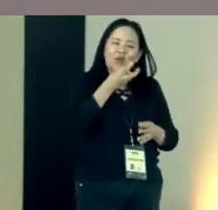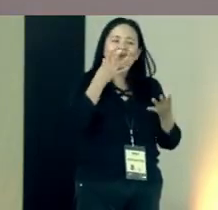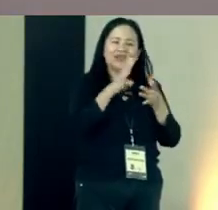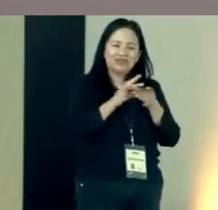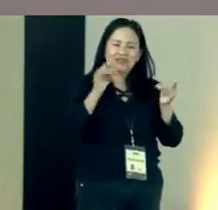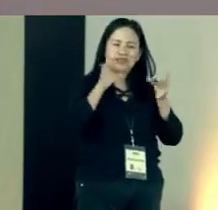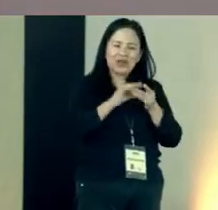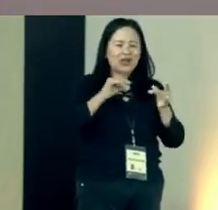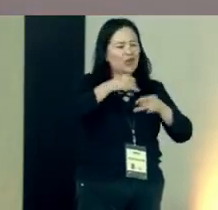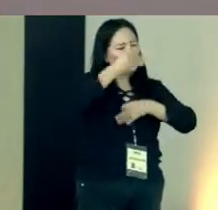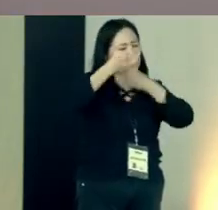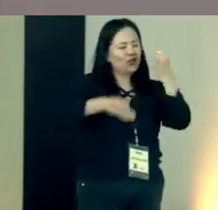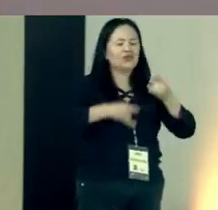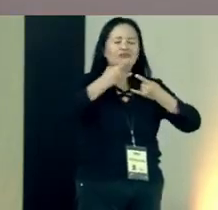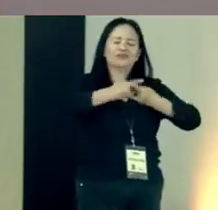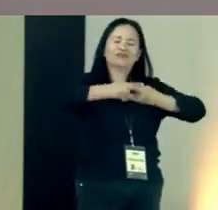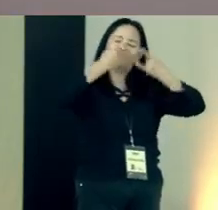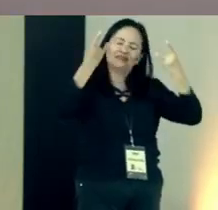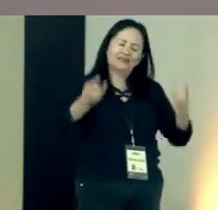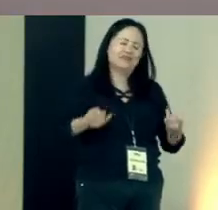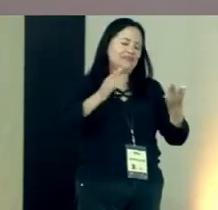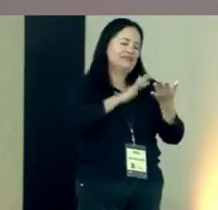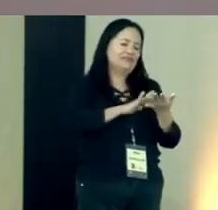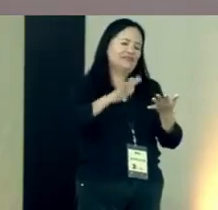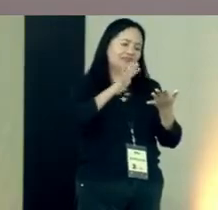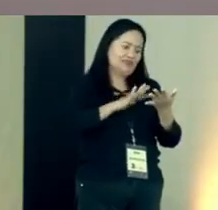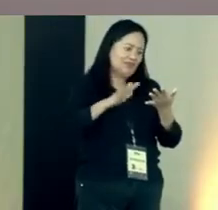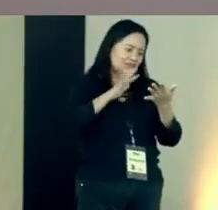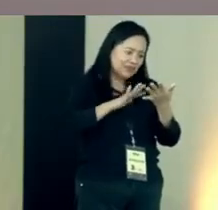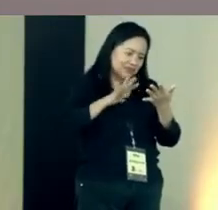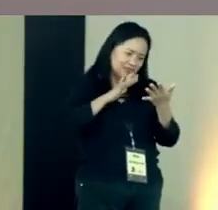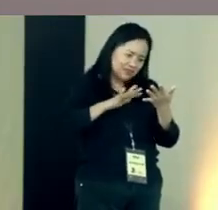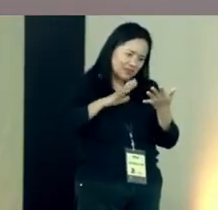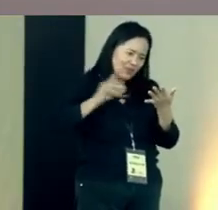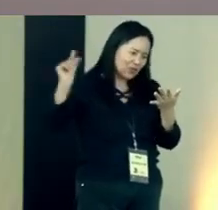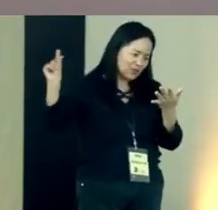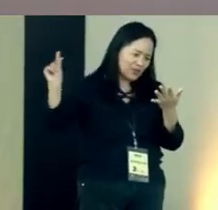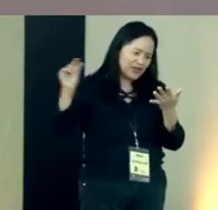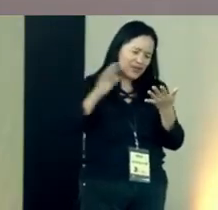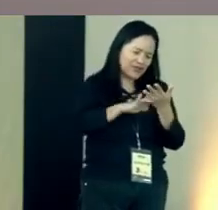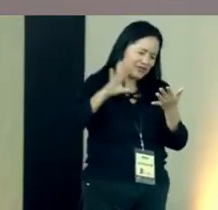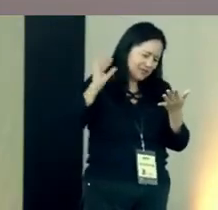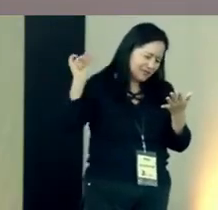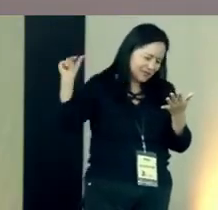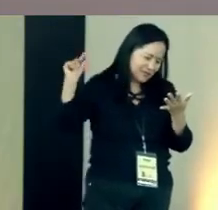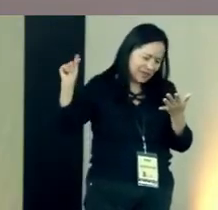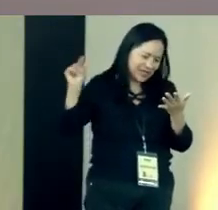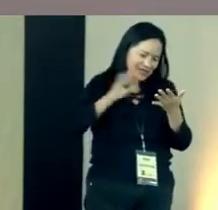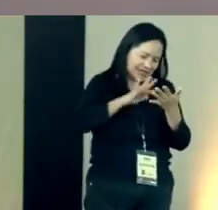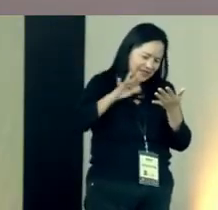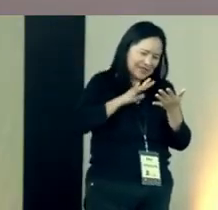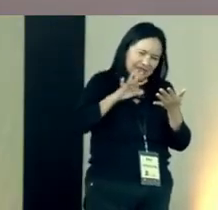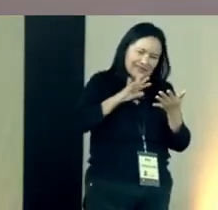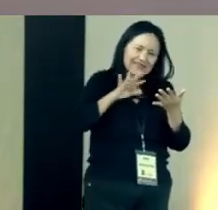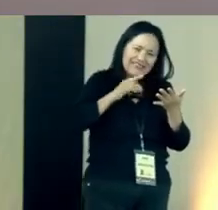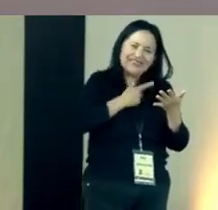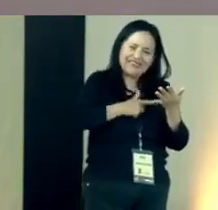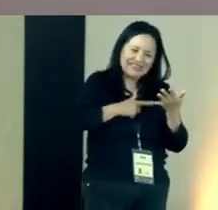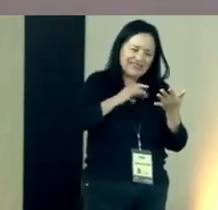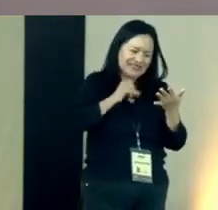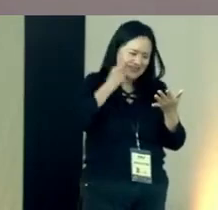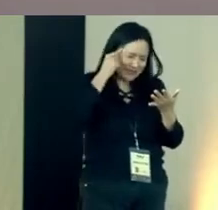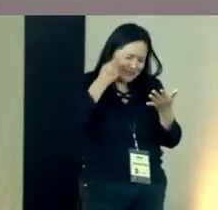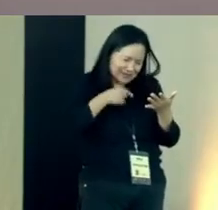narradores que te envuelven, porque además tiene una manera de envolverte que dices, no, espérate, sí, estoy con él, ¿no? Sí, le creo,